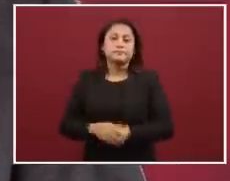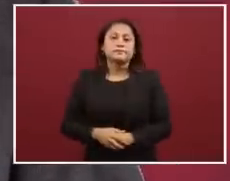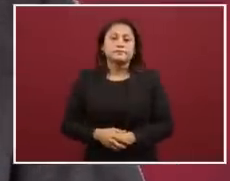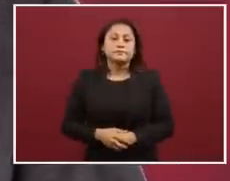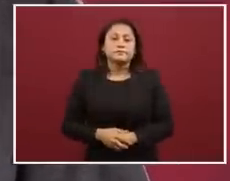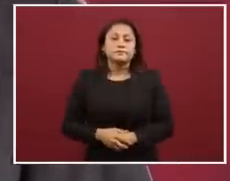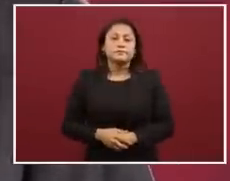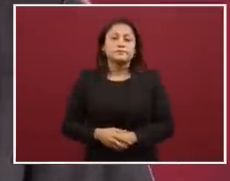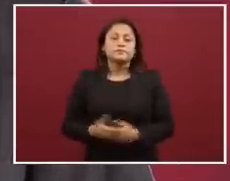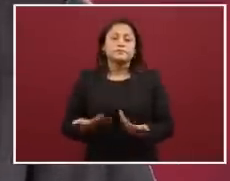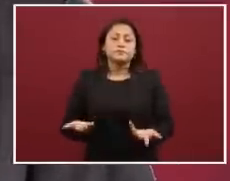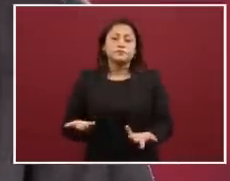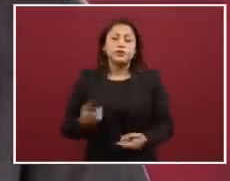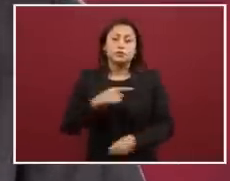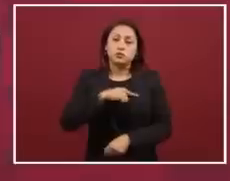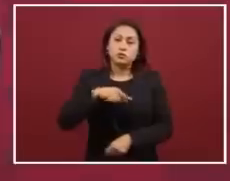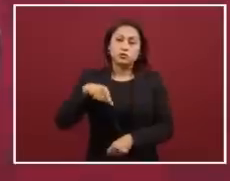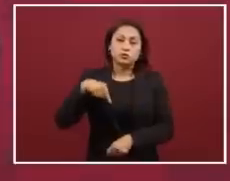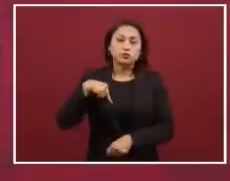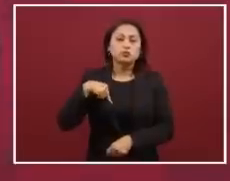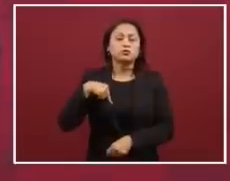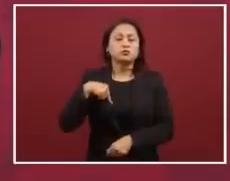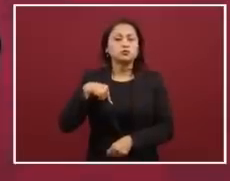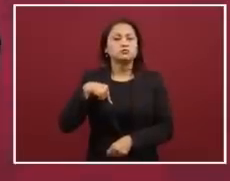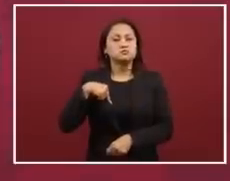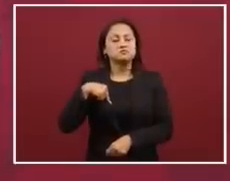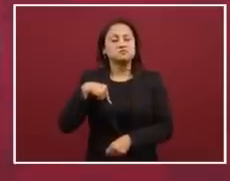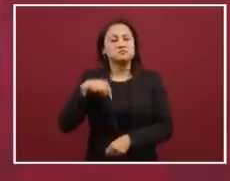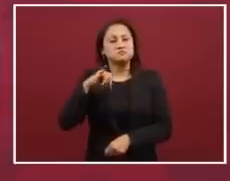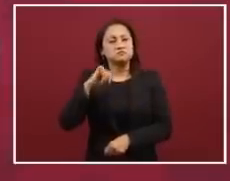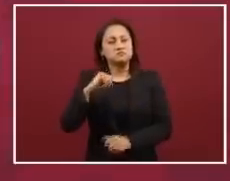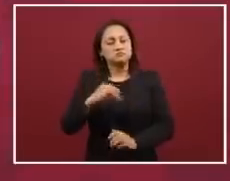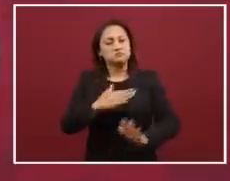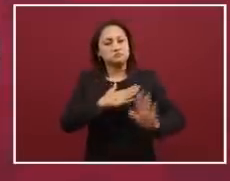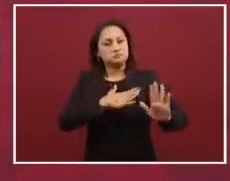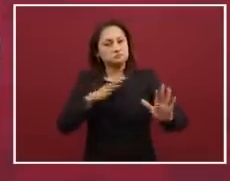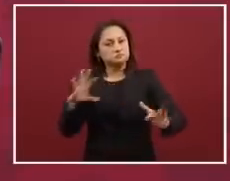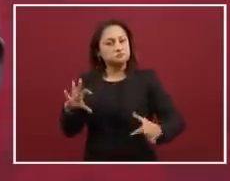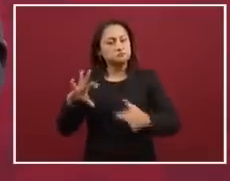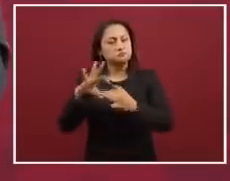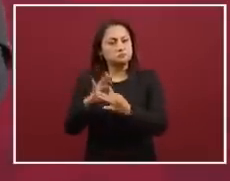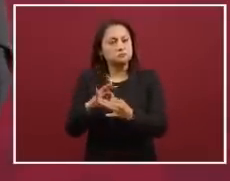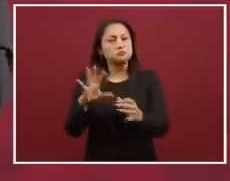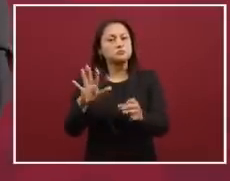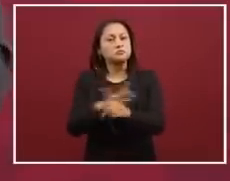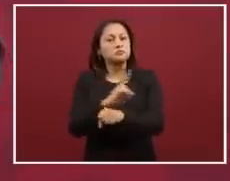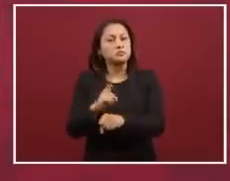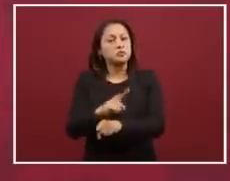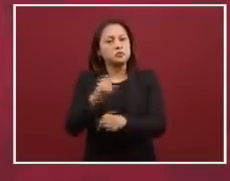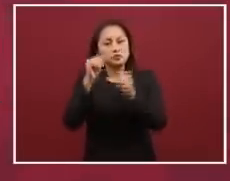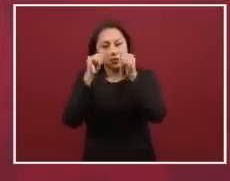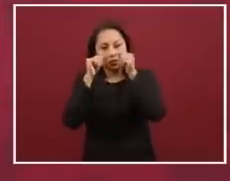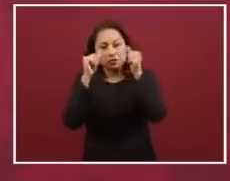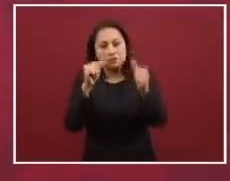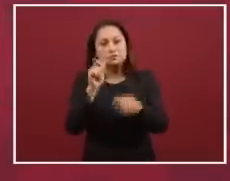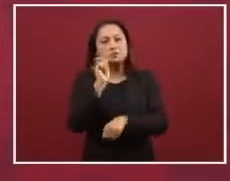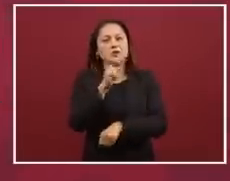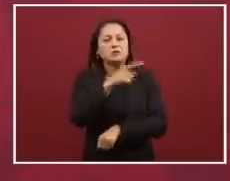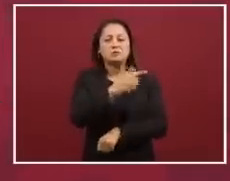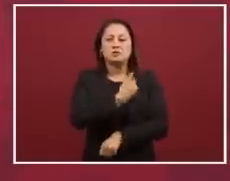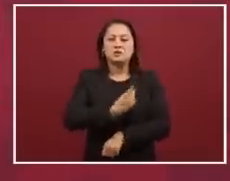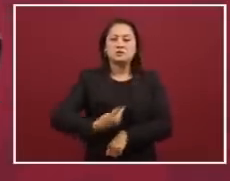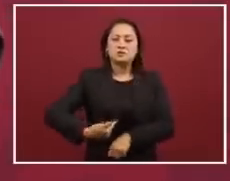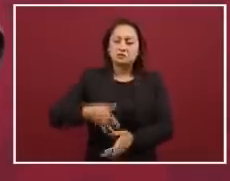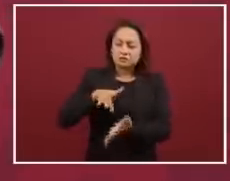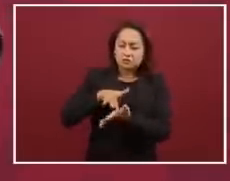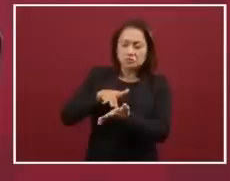Nosotros estamos comprometidos porque vemos que se necesita que el presidente de la República apoye a los